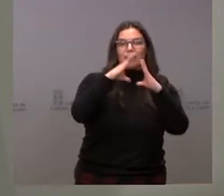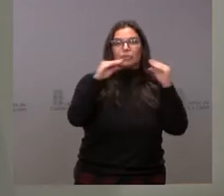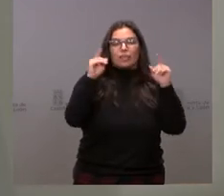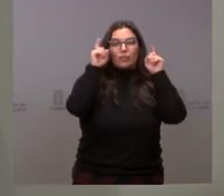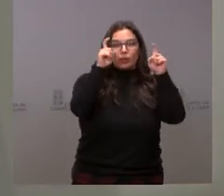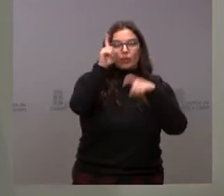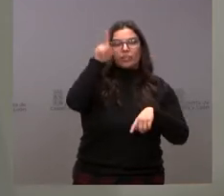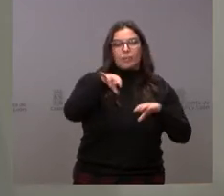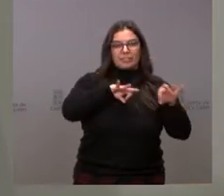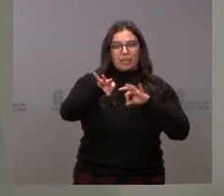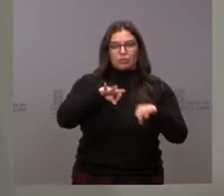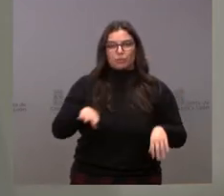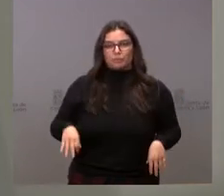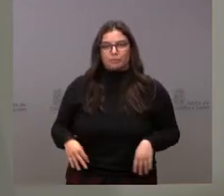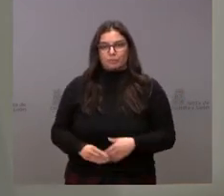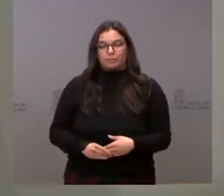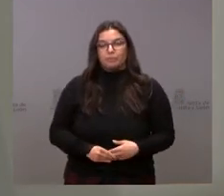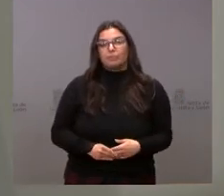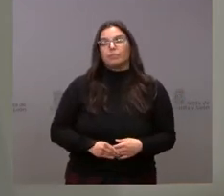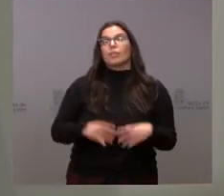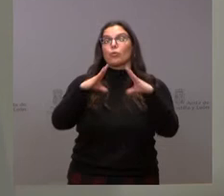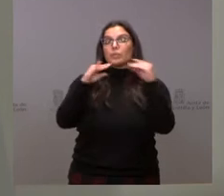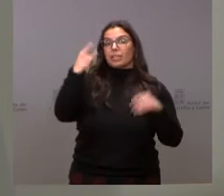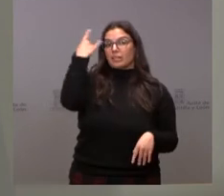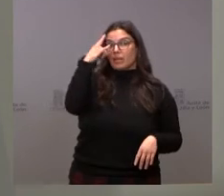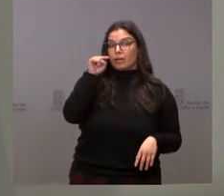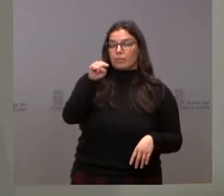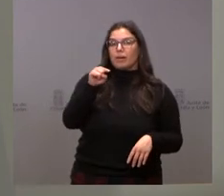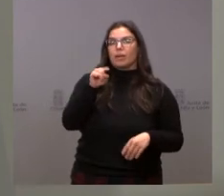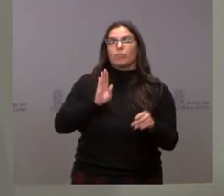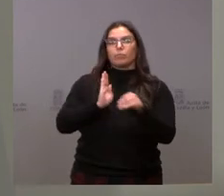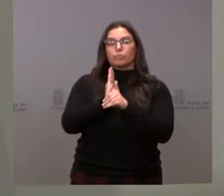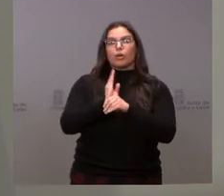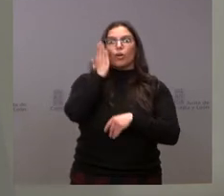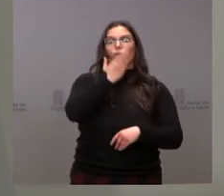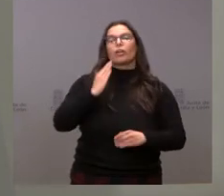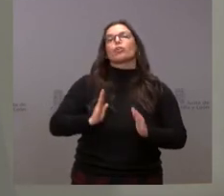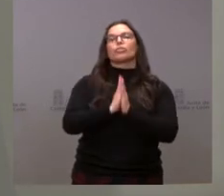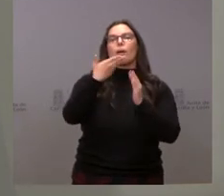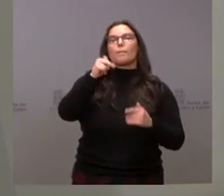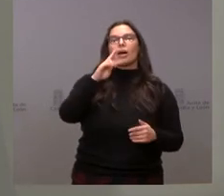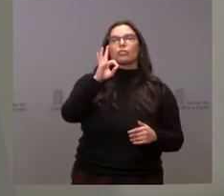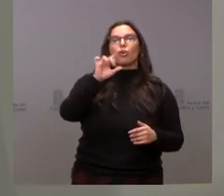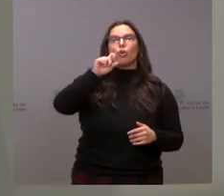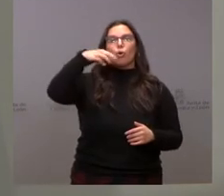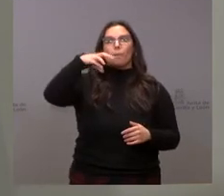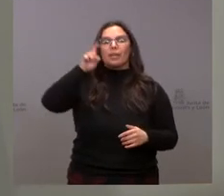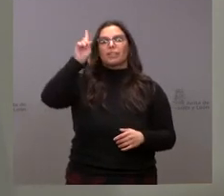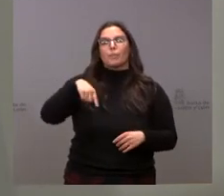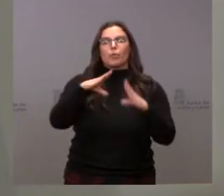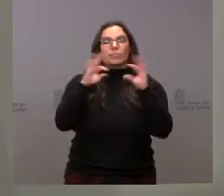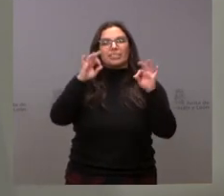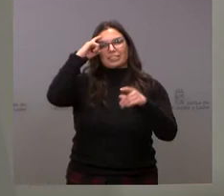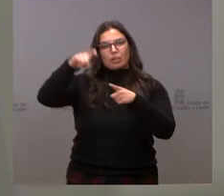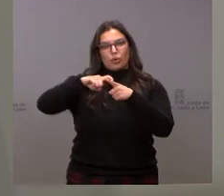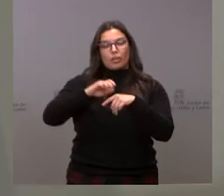albéitar en el caso de la universidad de salamanca en el colegio san bartolomé y en la facultad de psicología y finalmente en el caso